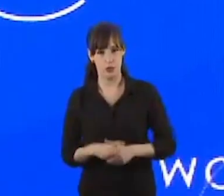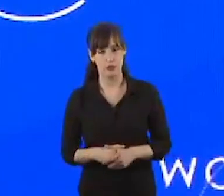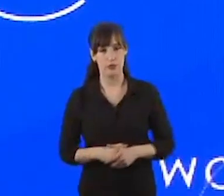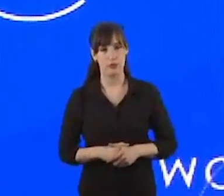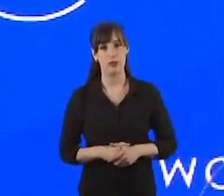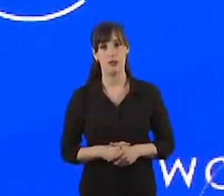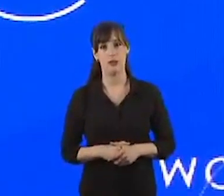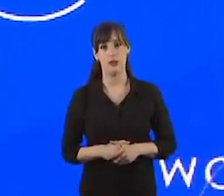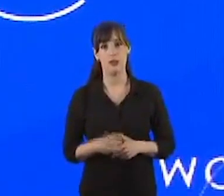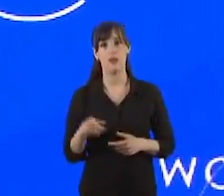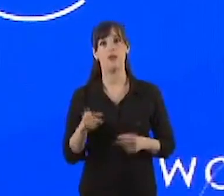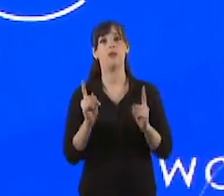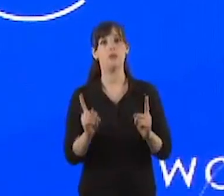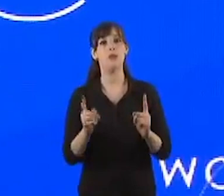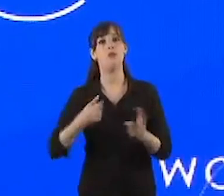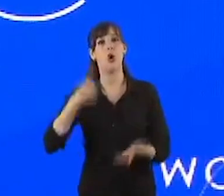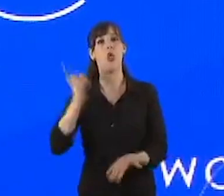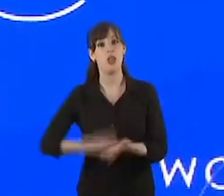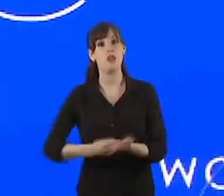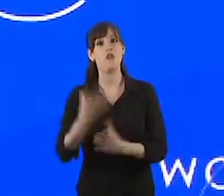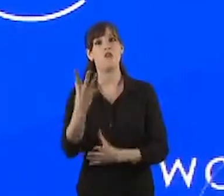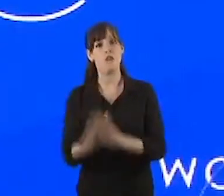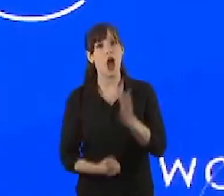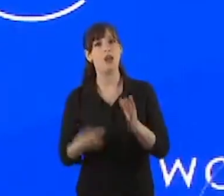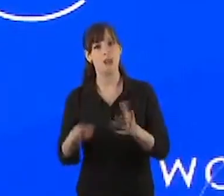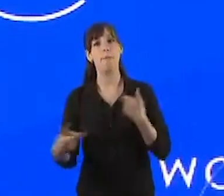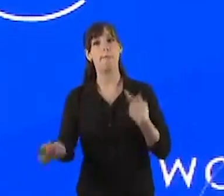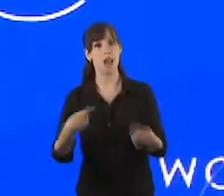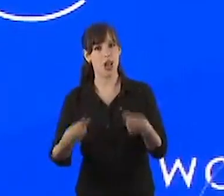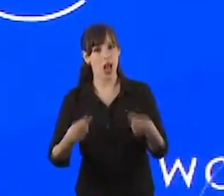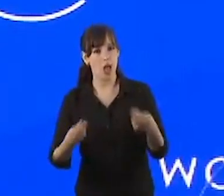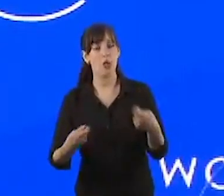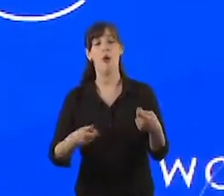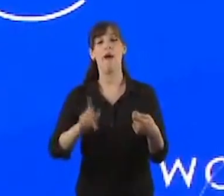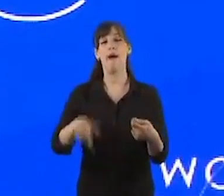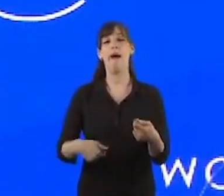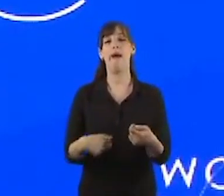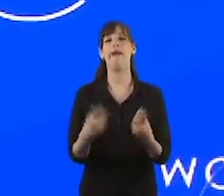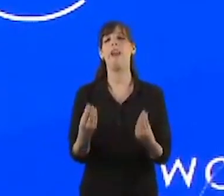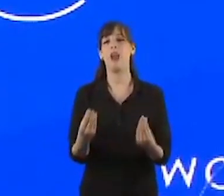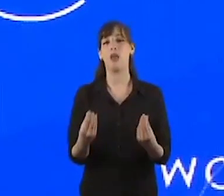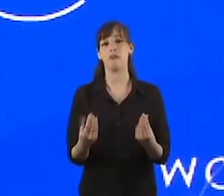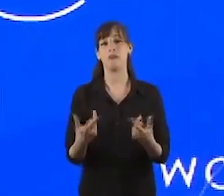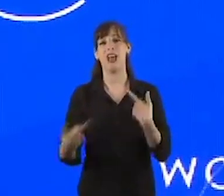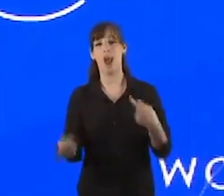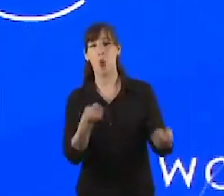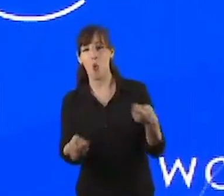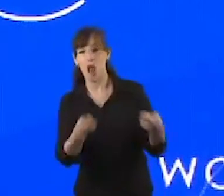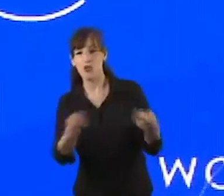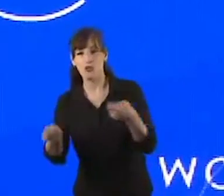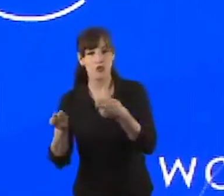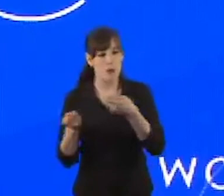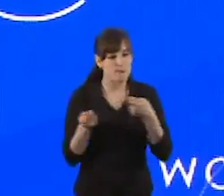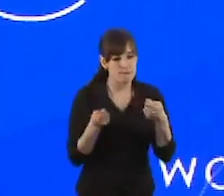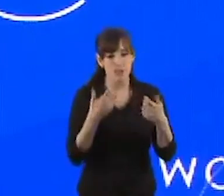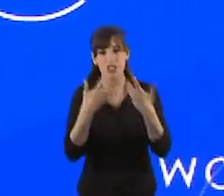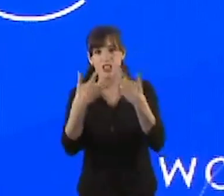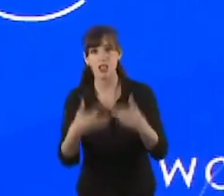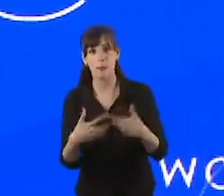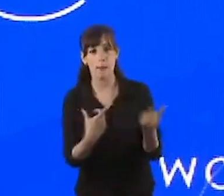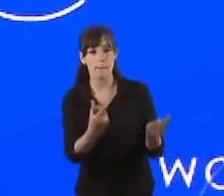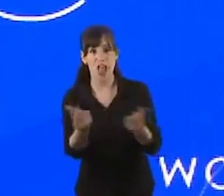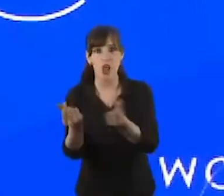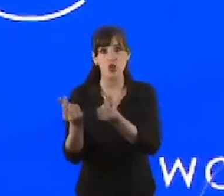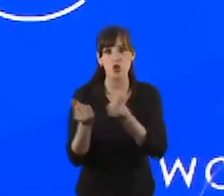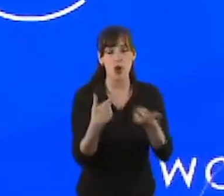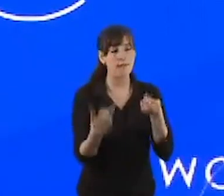un supuesto fallo de mercado, se introducen regulaciones que lo único que generan es distorsiones en el sistema de precios que impiden